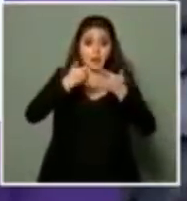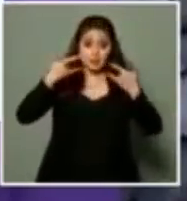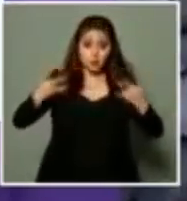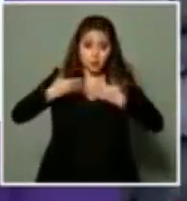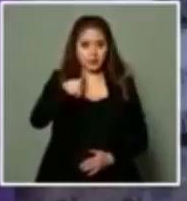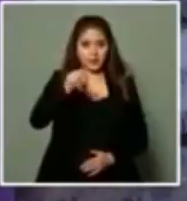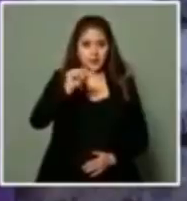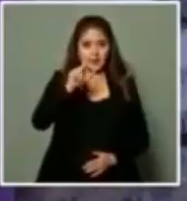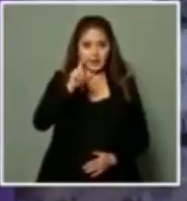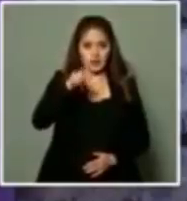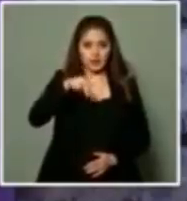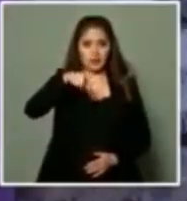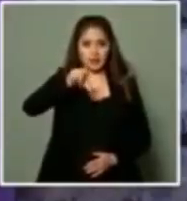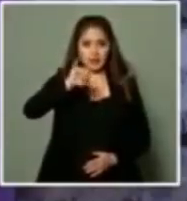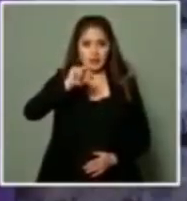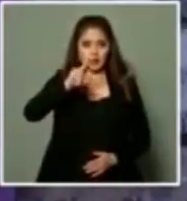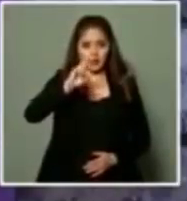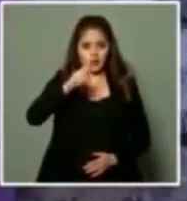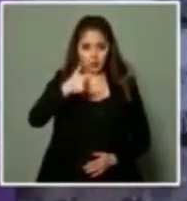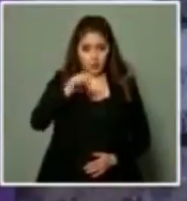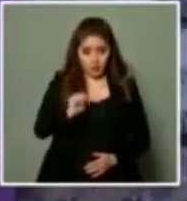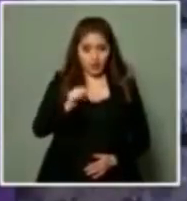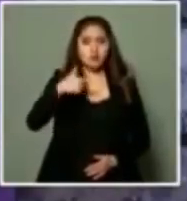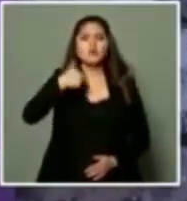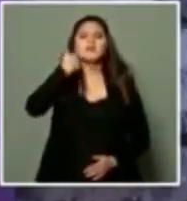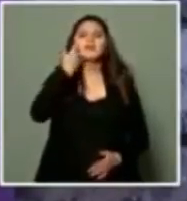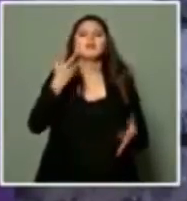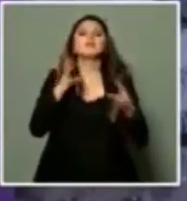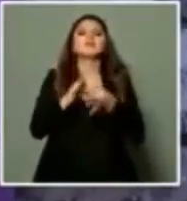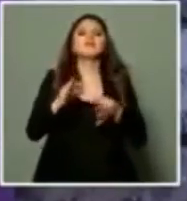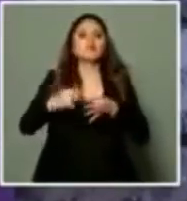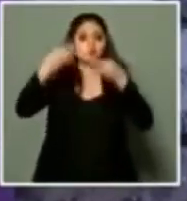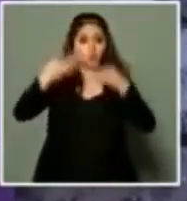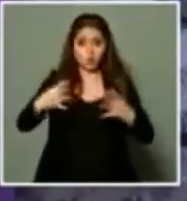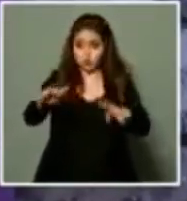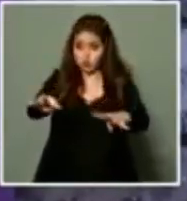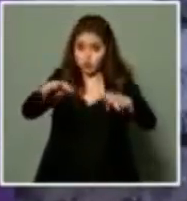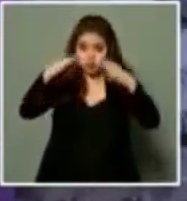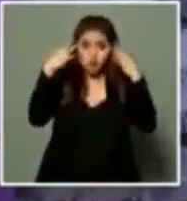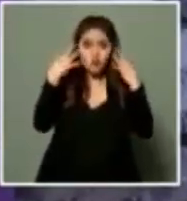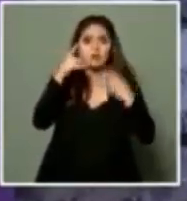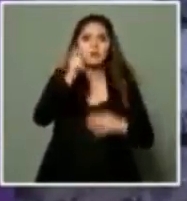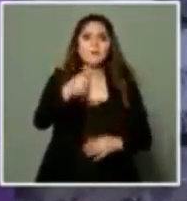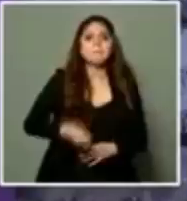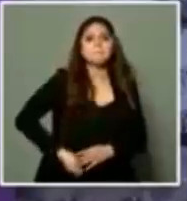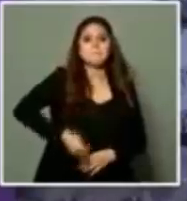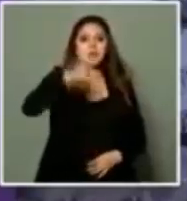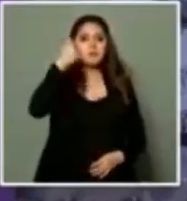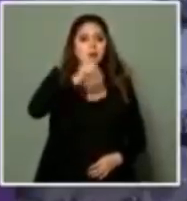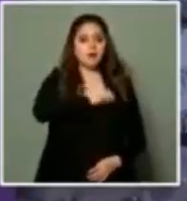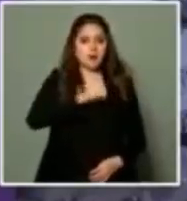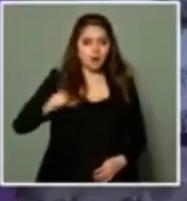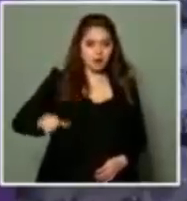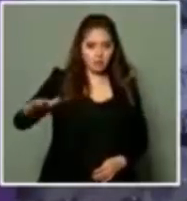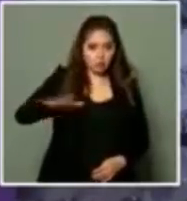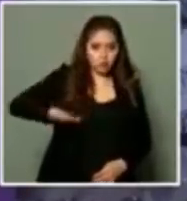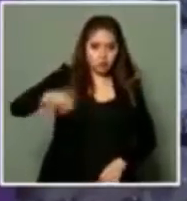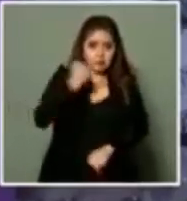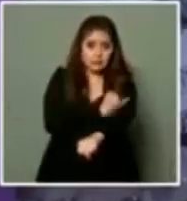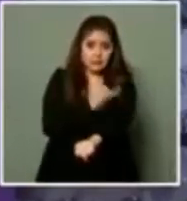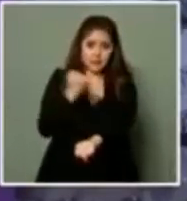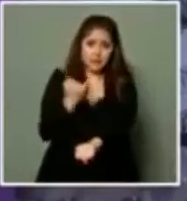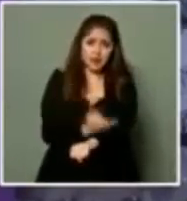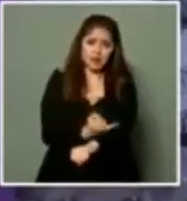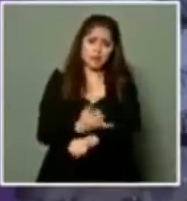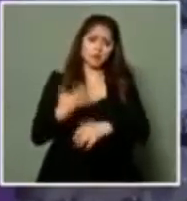Iztapalapa. Quiero asumir públicamente la responsabilidad que conlleva ser la primera alcaldesa de Iztapalapa en su